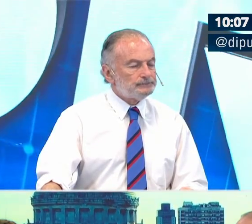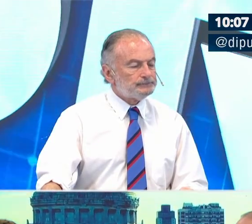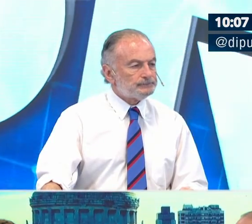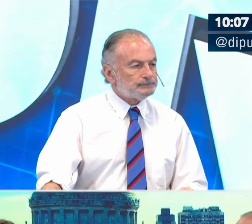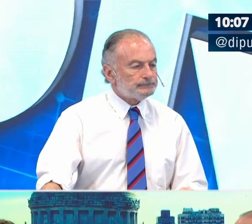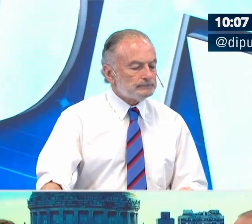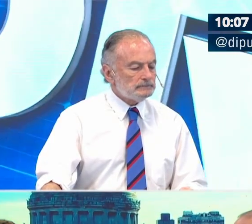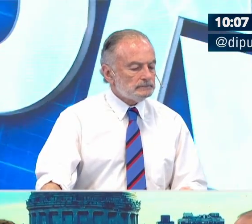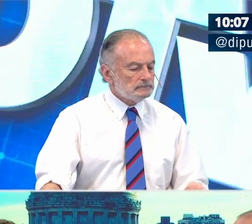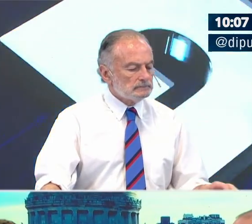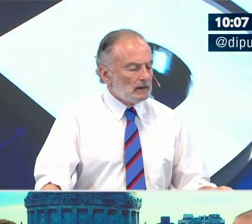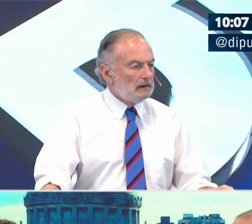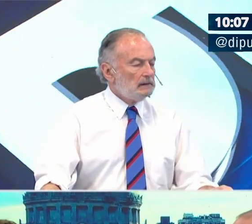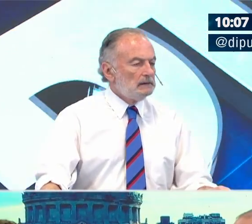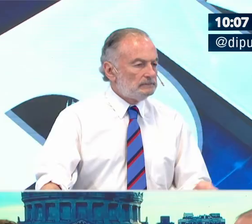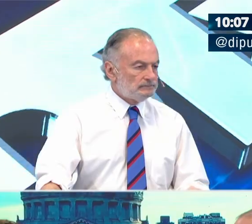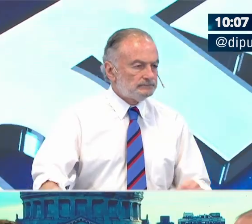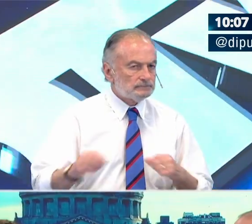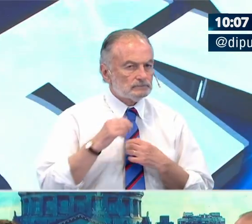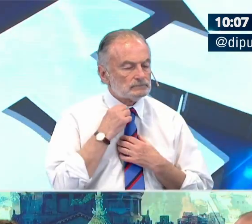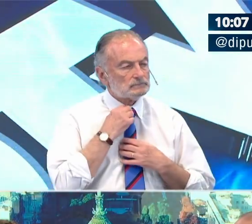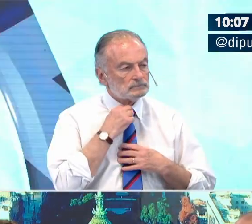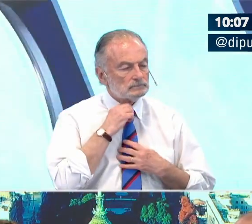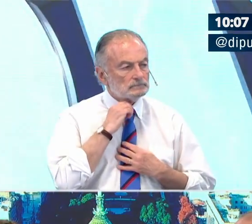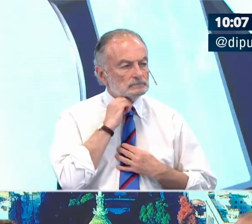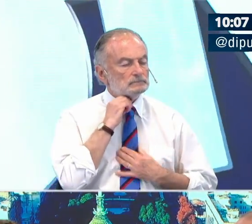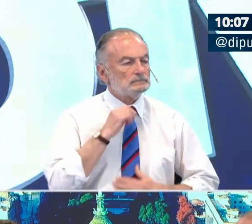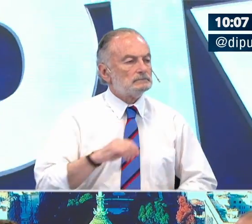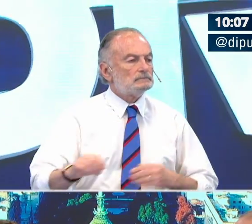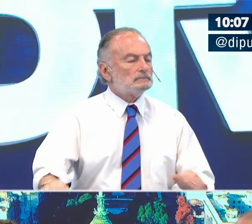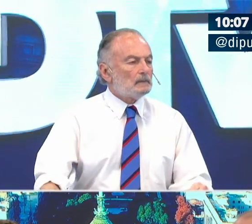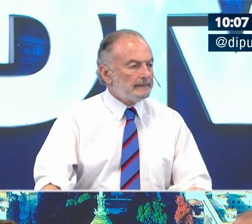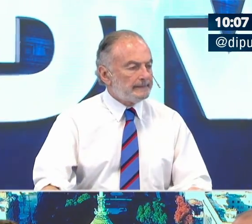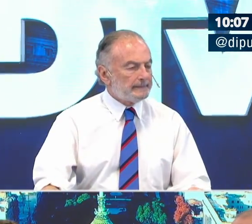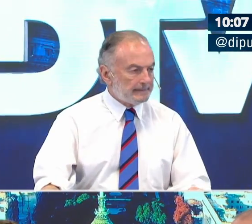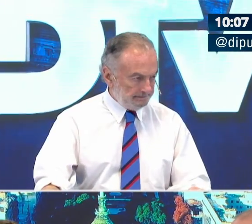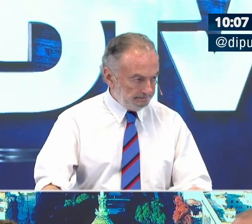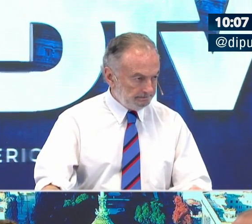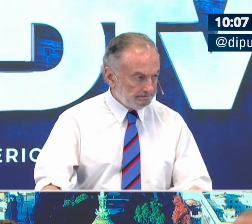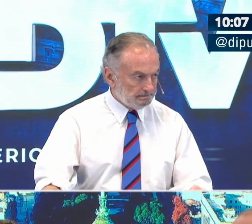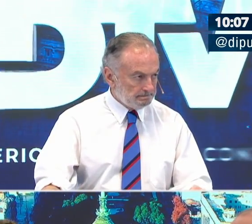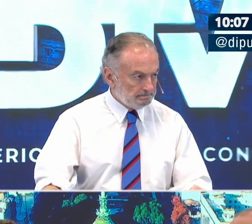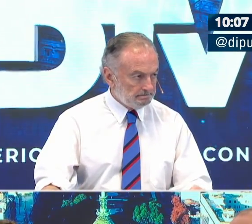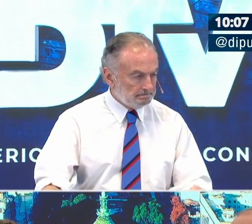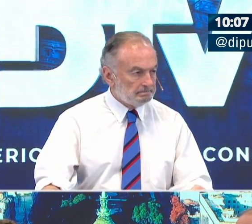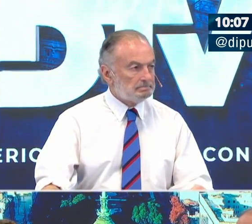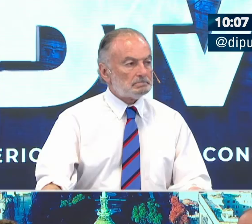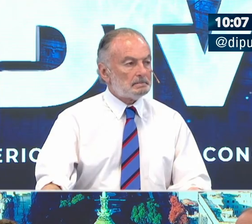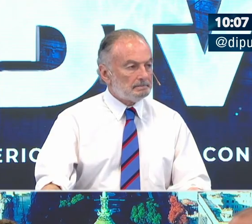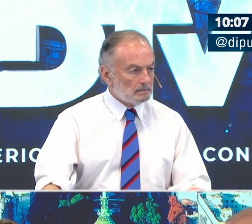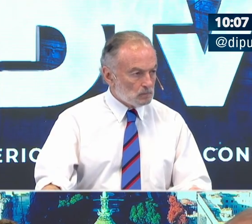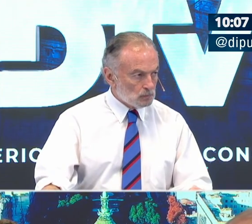bien, como decía Jessica recién, hay consenso con los temas, me parece que Alcohol Cero va a haber muchos legisladores que van a querer